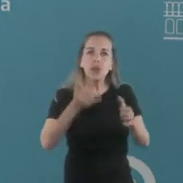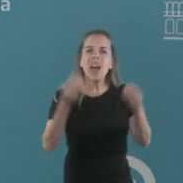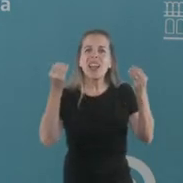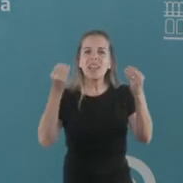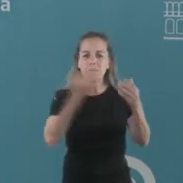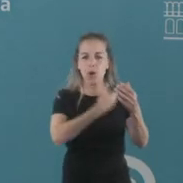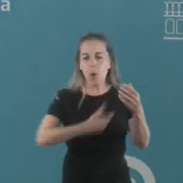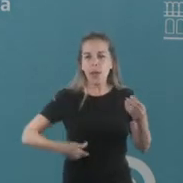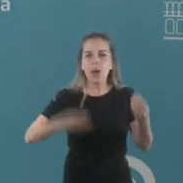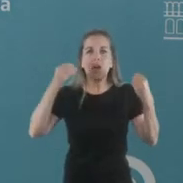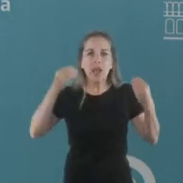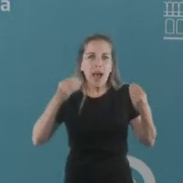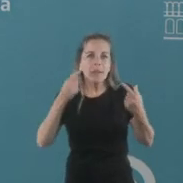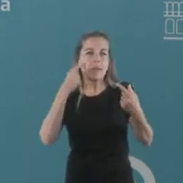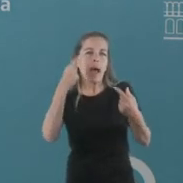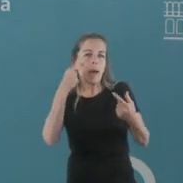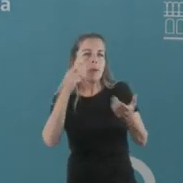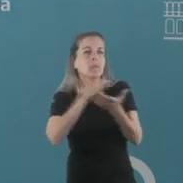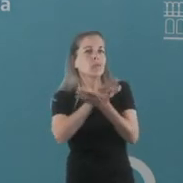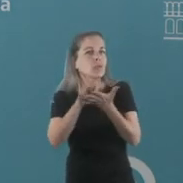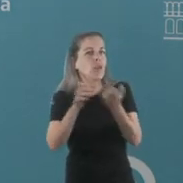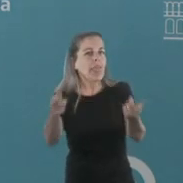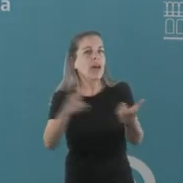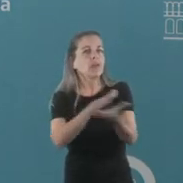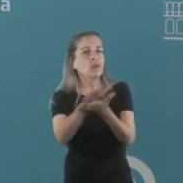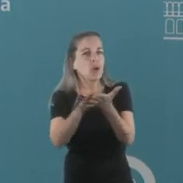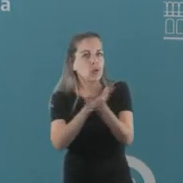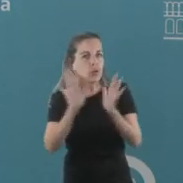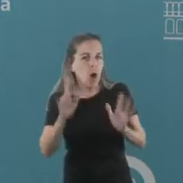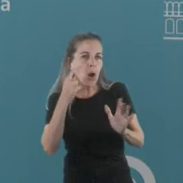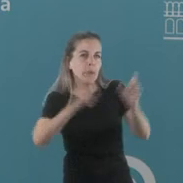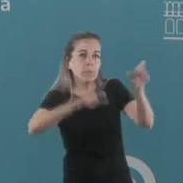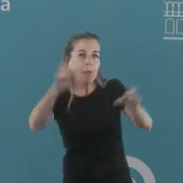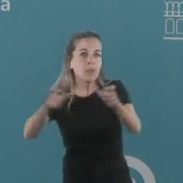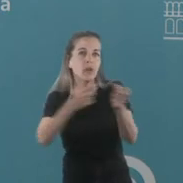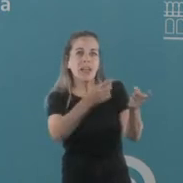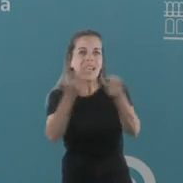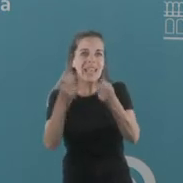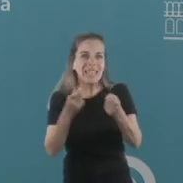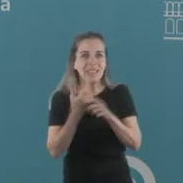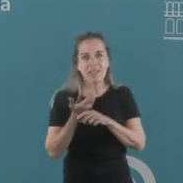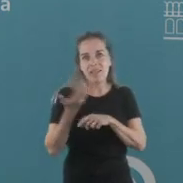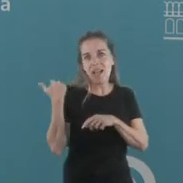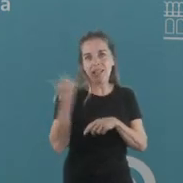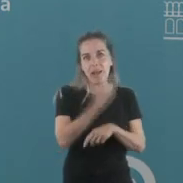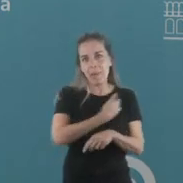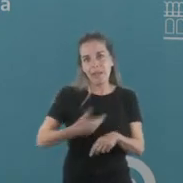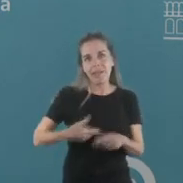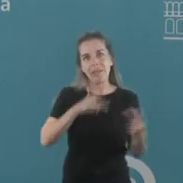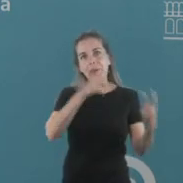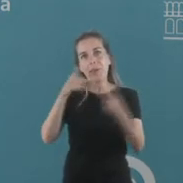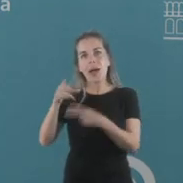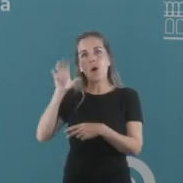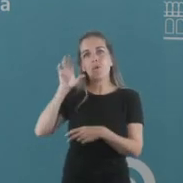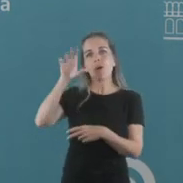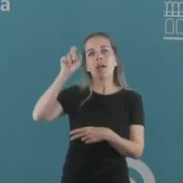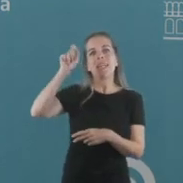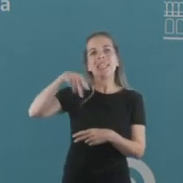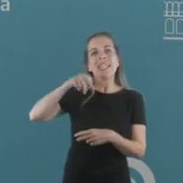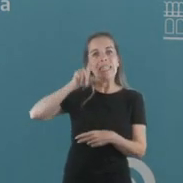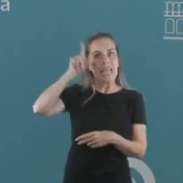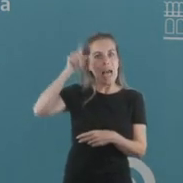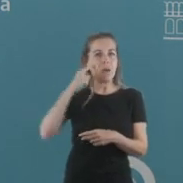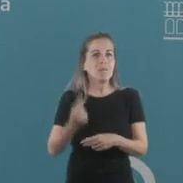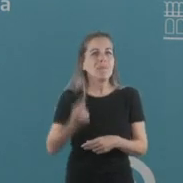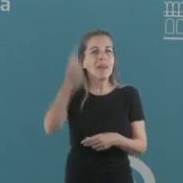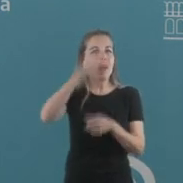haciendo, yendo a resolver los problemas de la gente, allí donde están los problemas de la gente. Ayer estuvo en Chaco, en La Impenetrable, es la primera vez